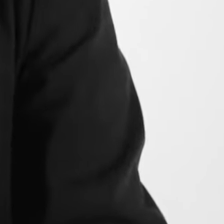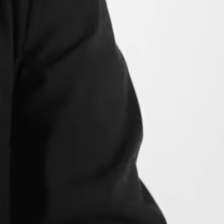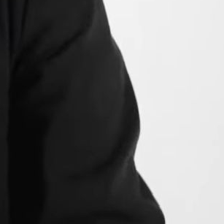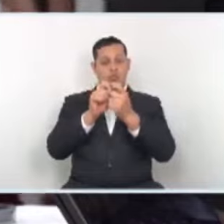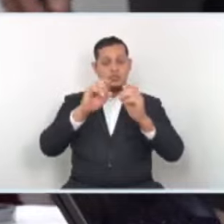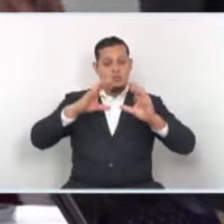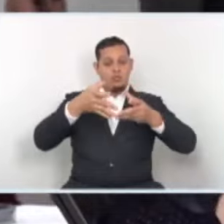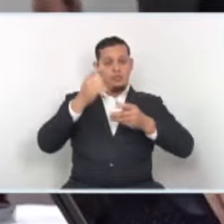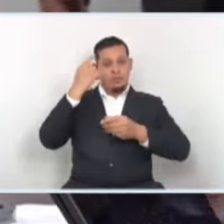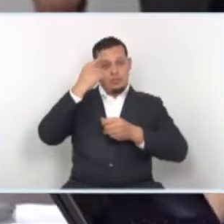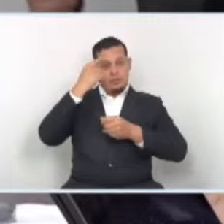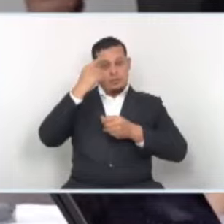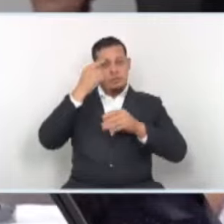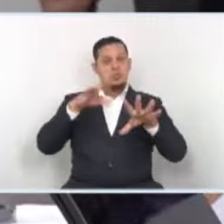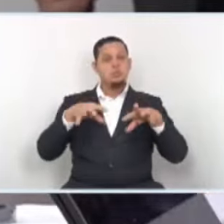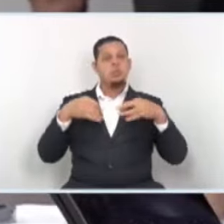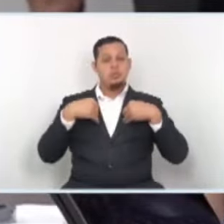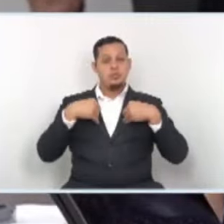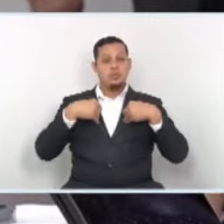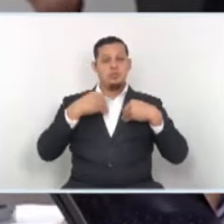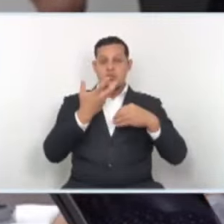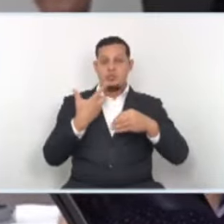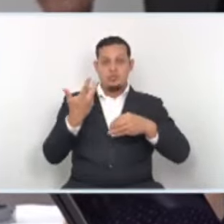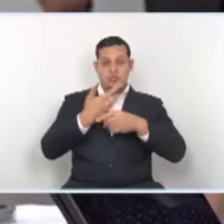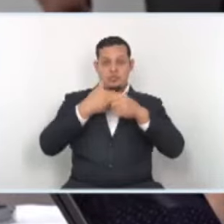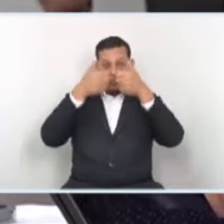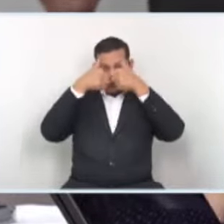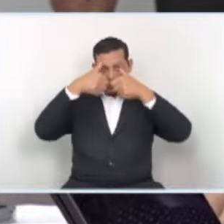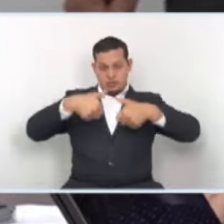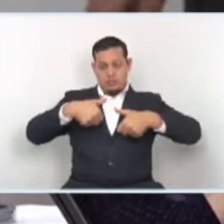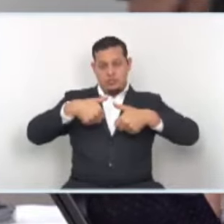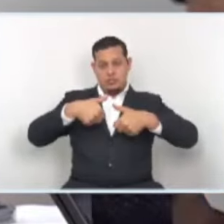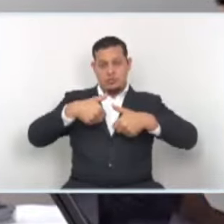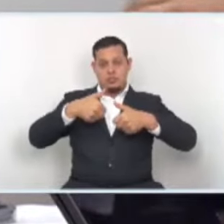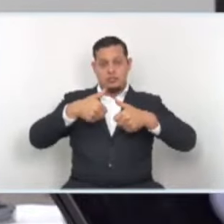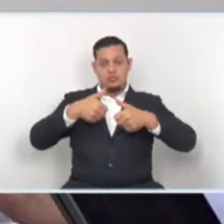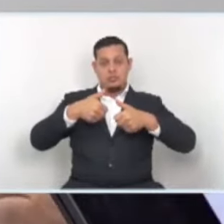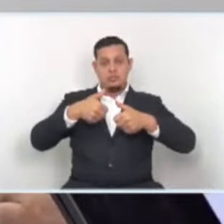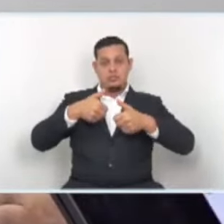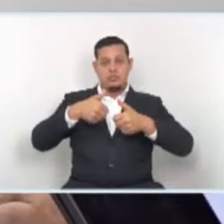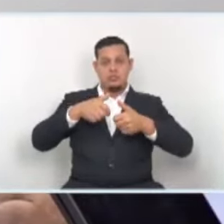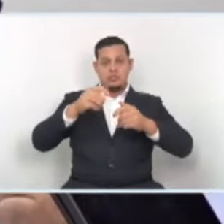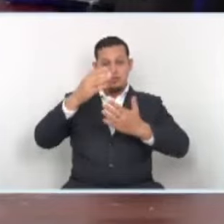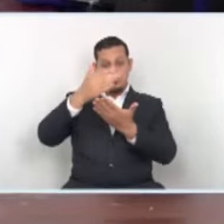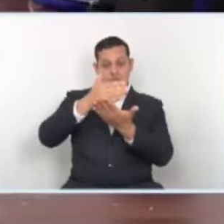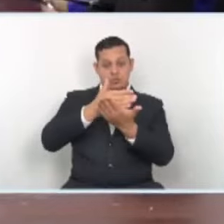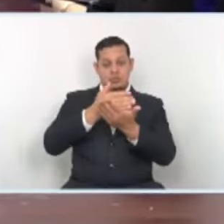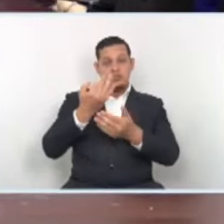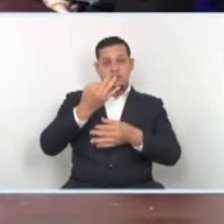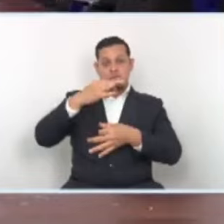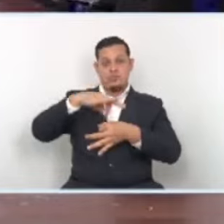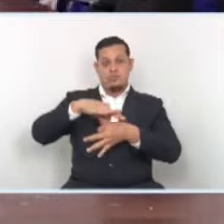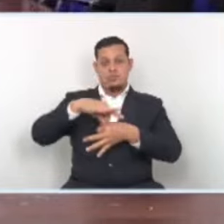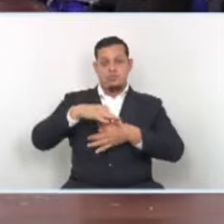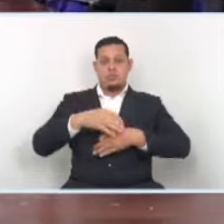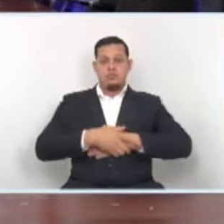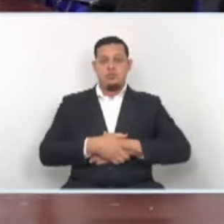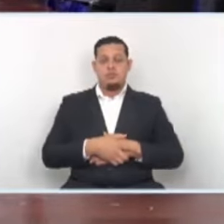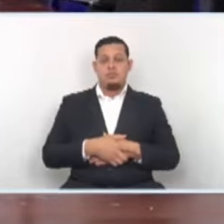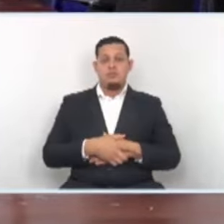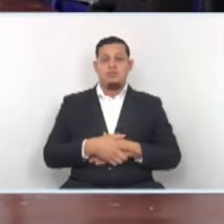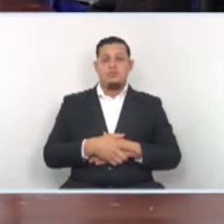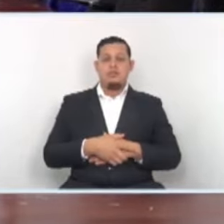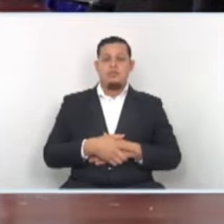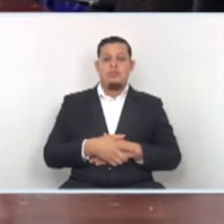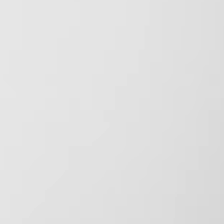función pública. El fondo menciona que los acuerdos preliminares dependen de propuestas legislativas, y ahí, precisamente, es donde todo